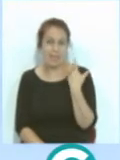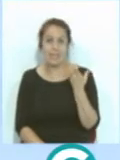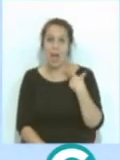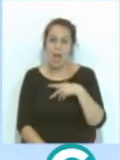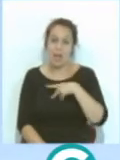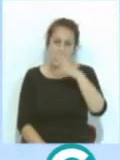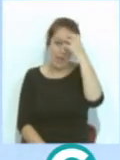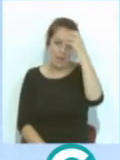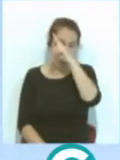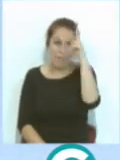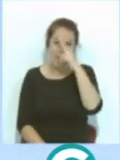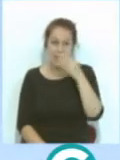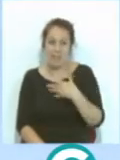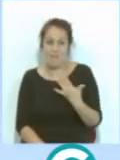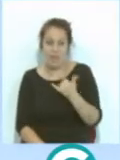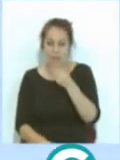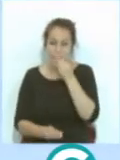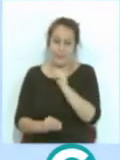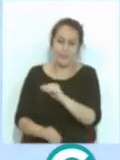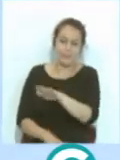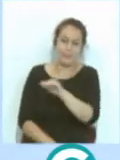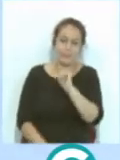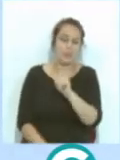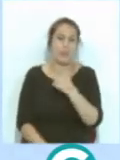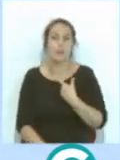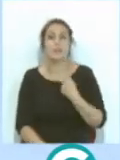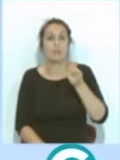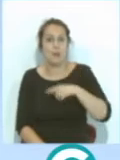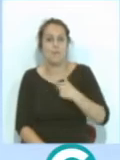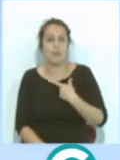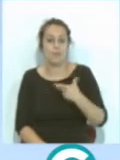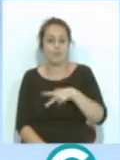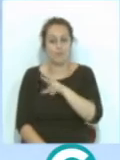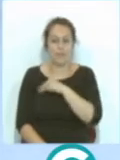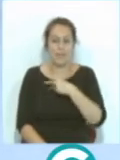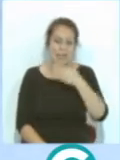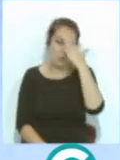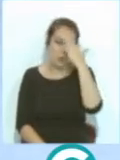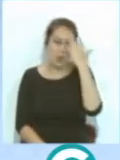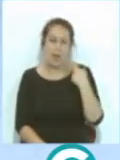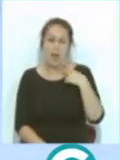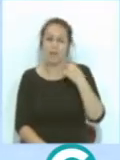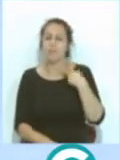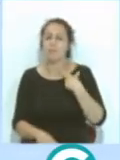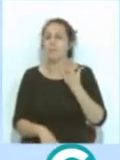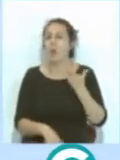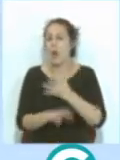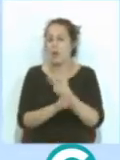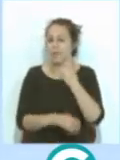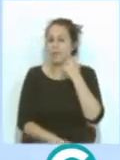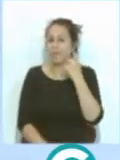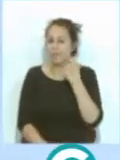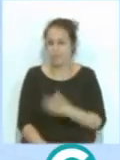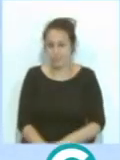Zidane ante las bajas y que se ha ganado de alguna manera incluso pelearle la titularidad a los más habituales. Claro, ahora entra